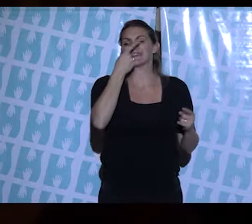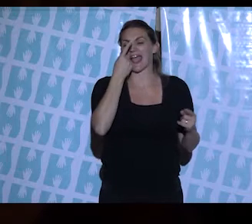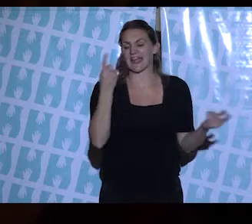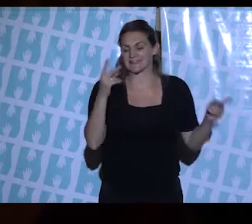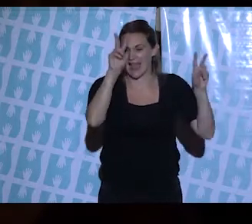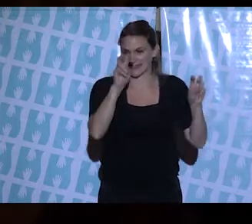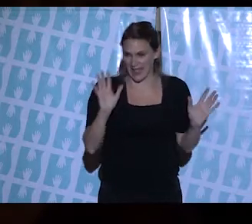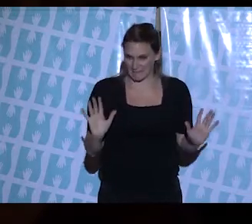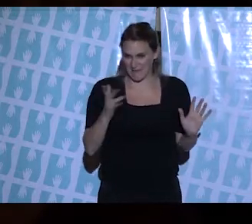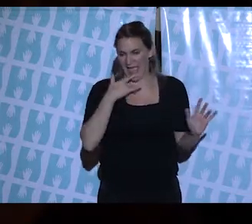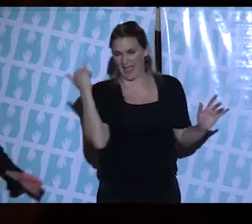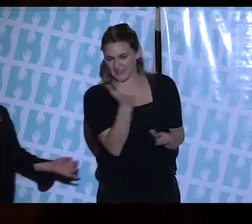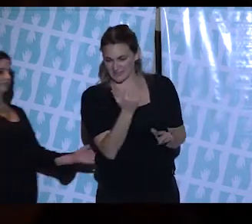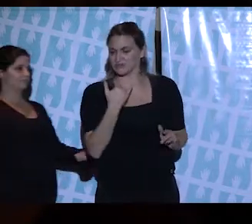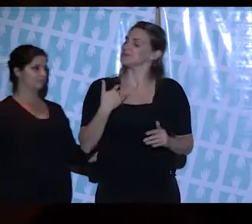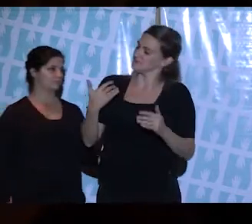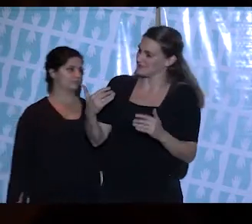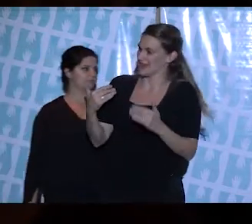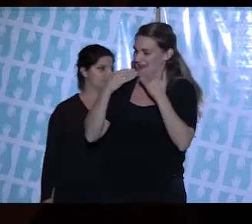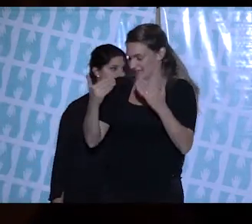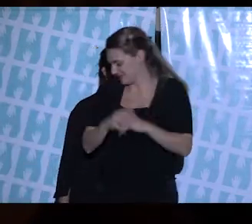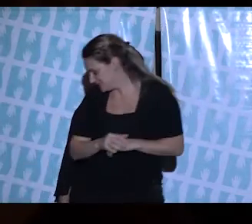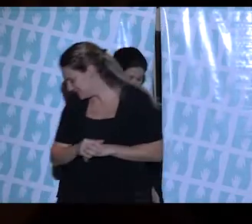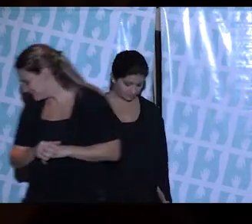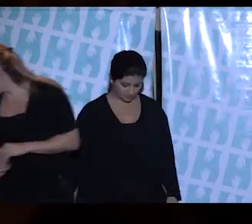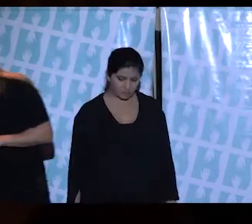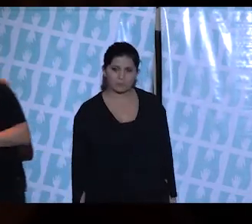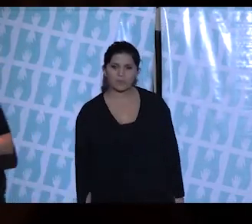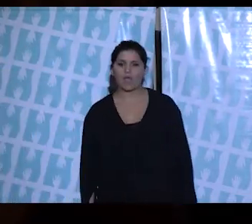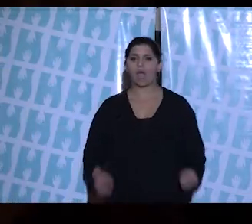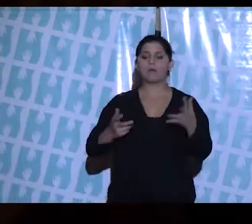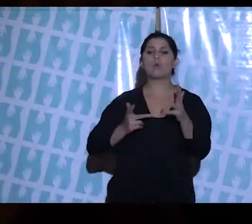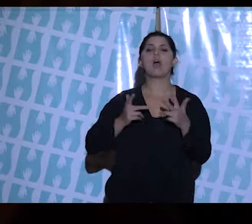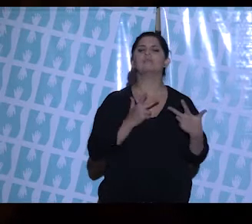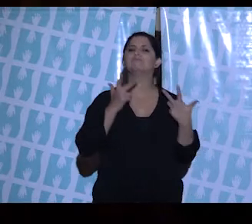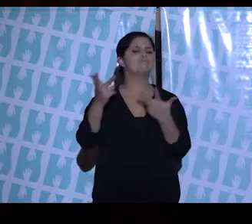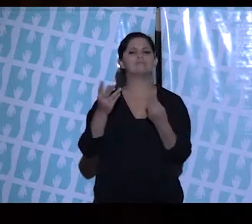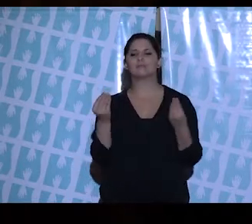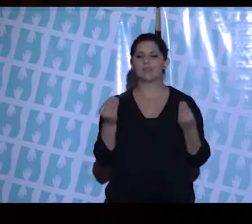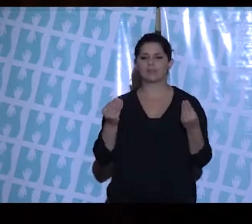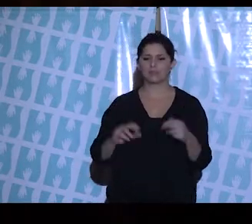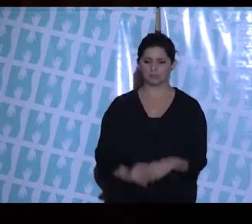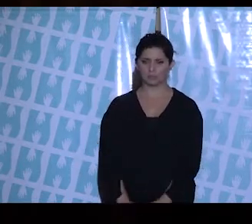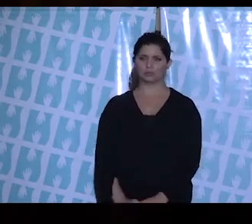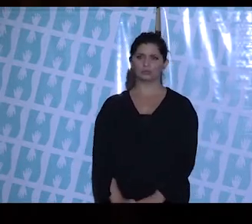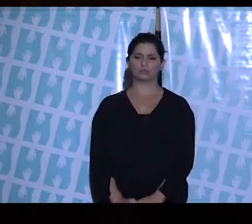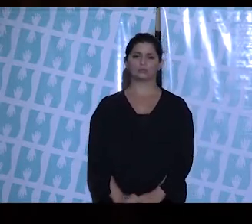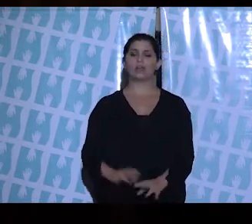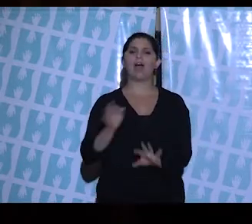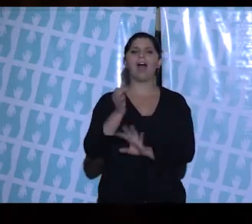Bueno, perfecto. Adelante, doctor, muchas gracias. Bueno, entonces dijimos que en